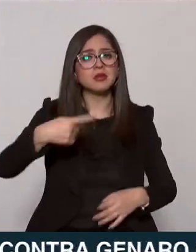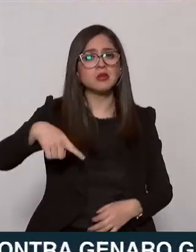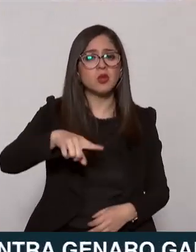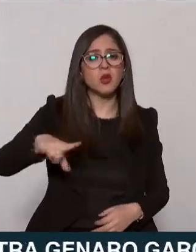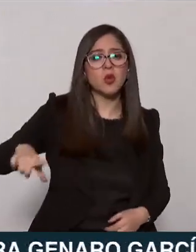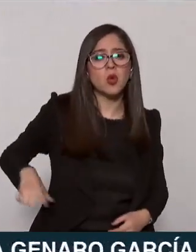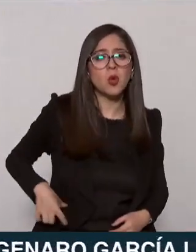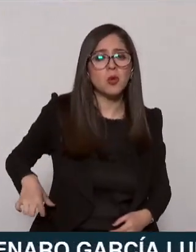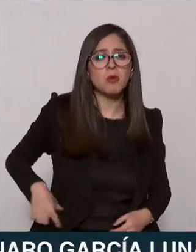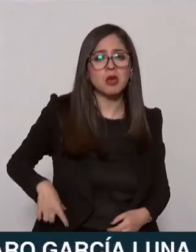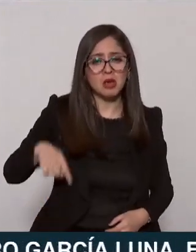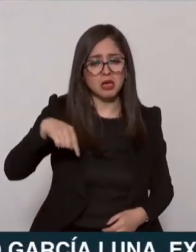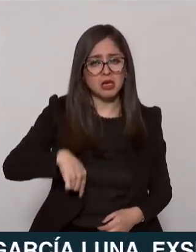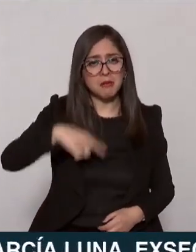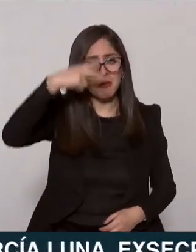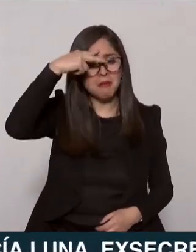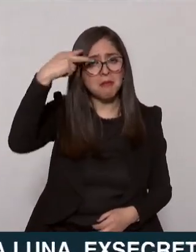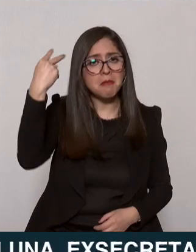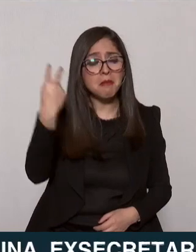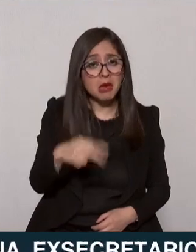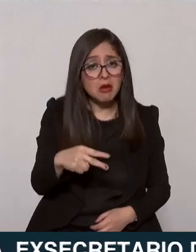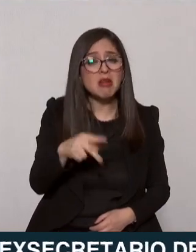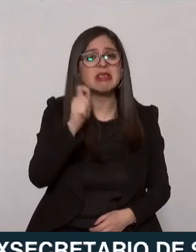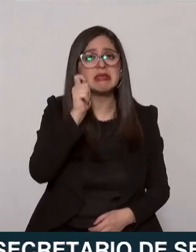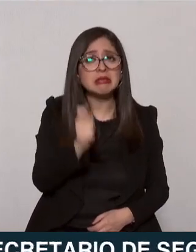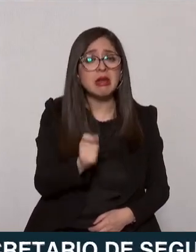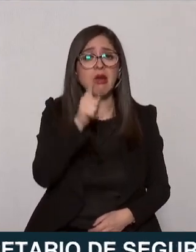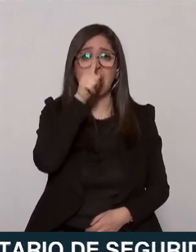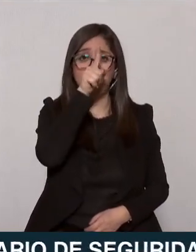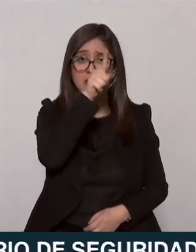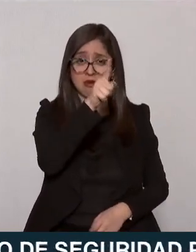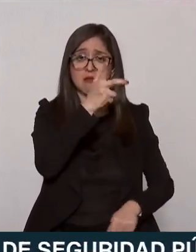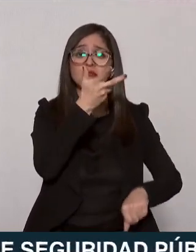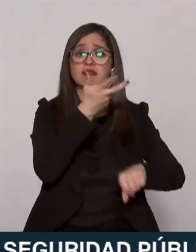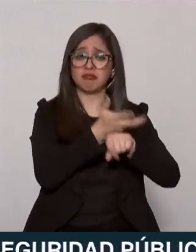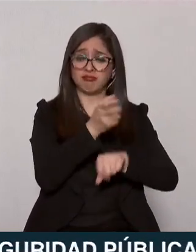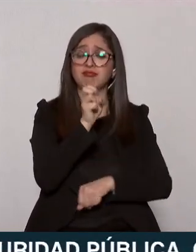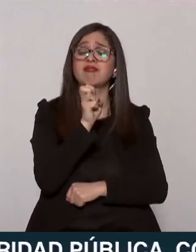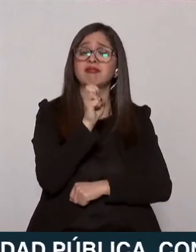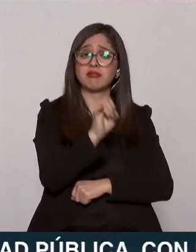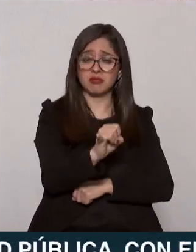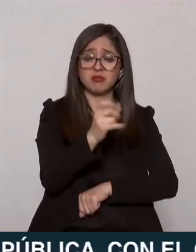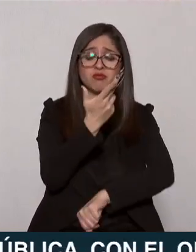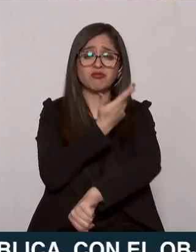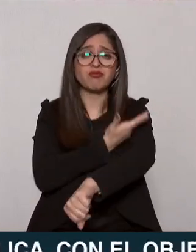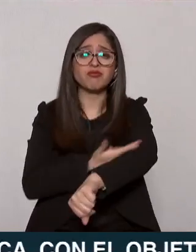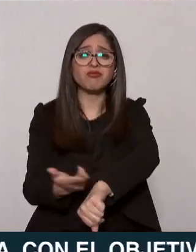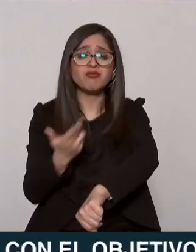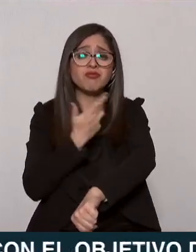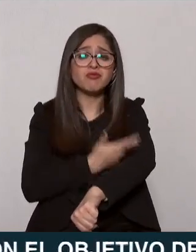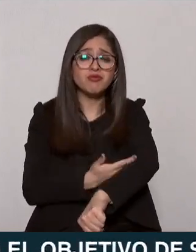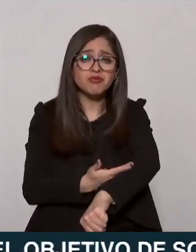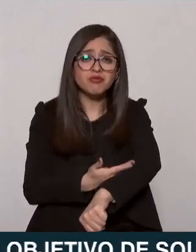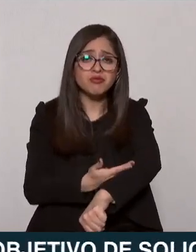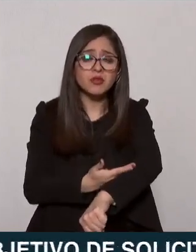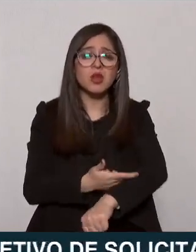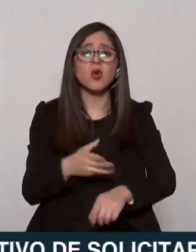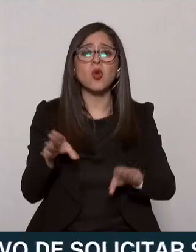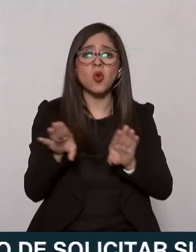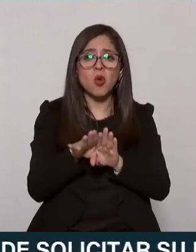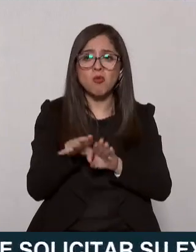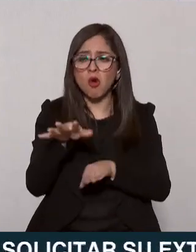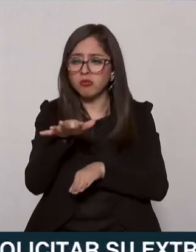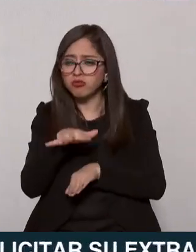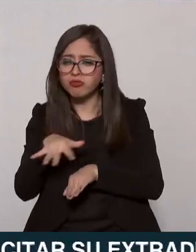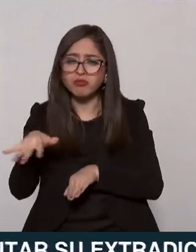gobierno mexicano de que allá sí están realizando actos de